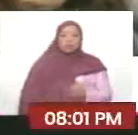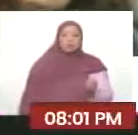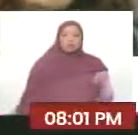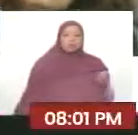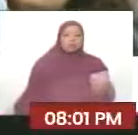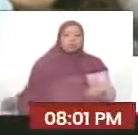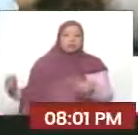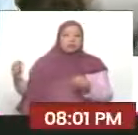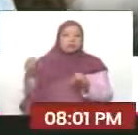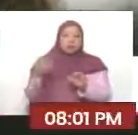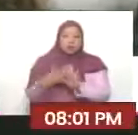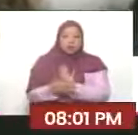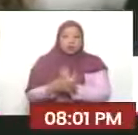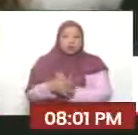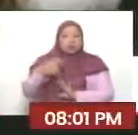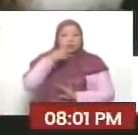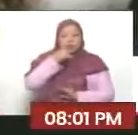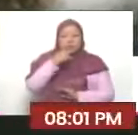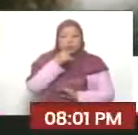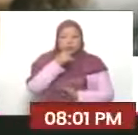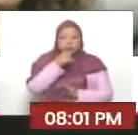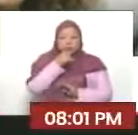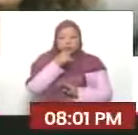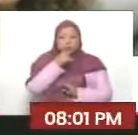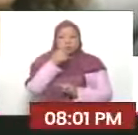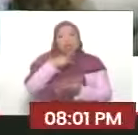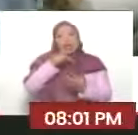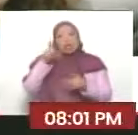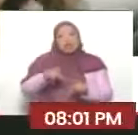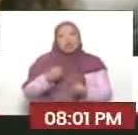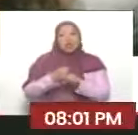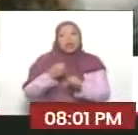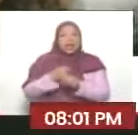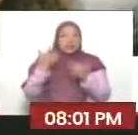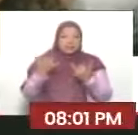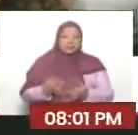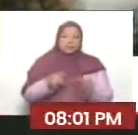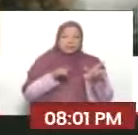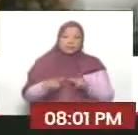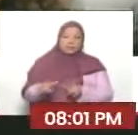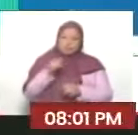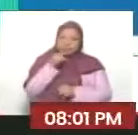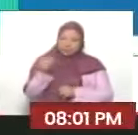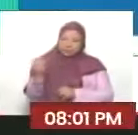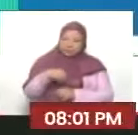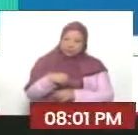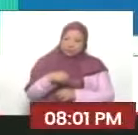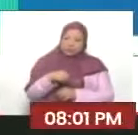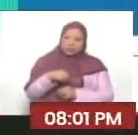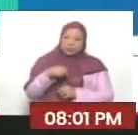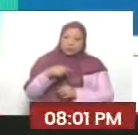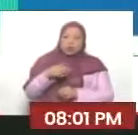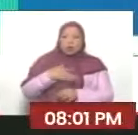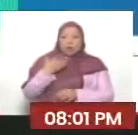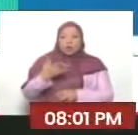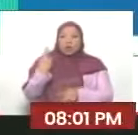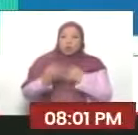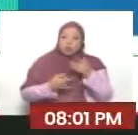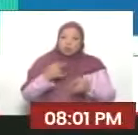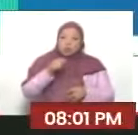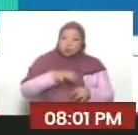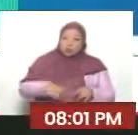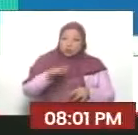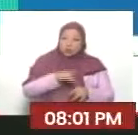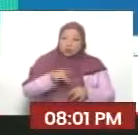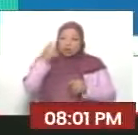les decía hoy, presidente, o sea, que rinden los recursos para la obra aprobada y van más sobra allá. Plata para ir más allá. Así es, presidente. Ese es el poder popular. Así